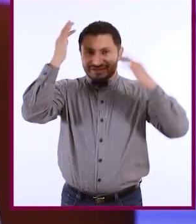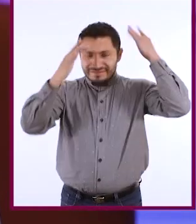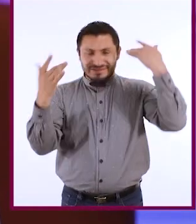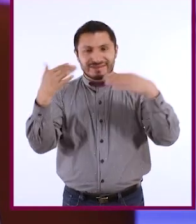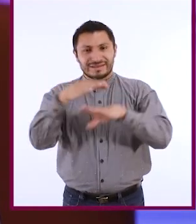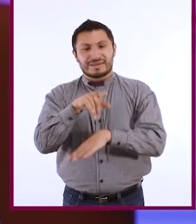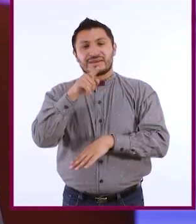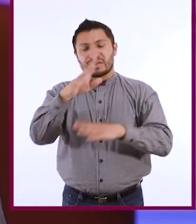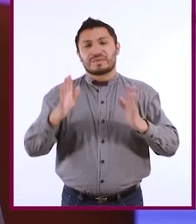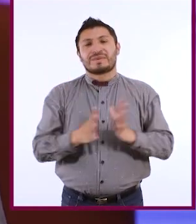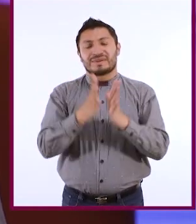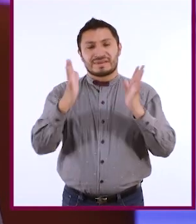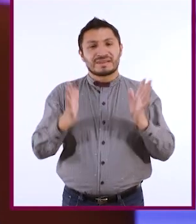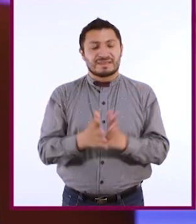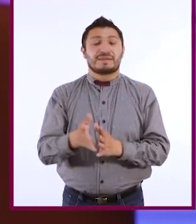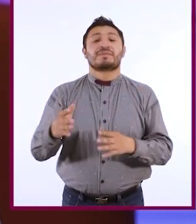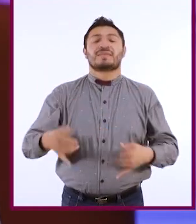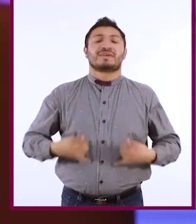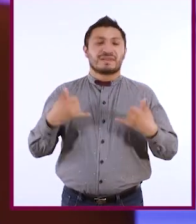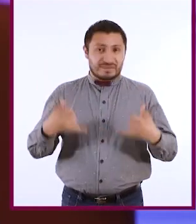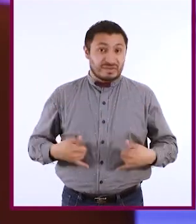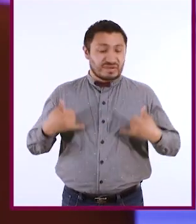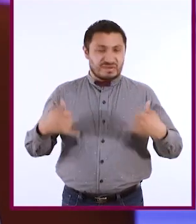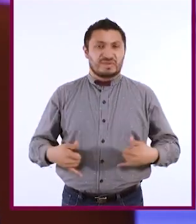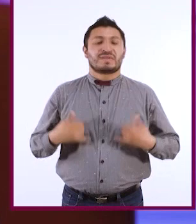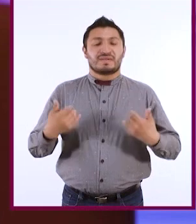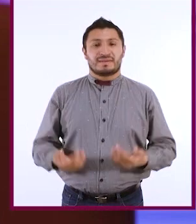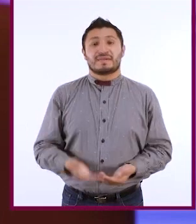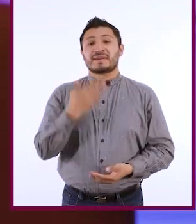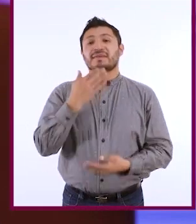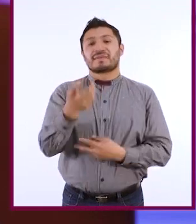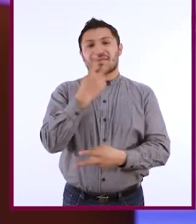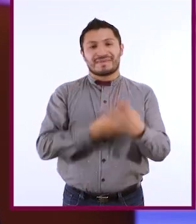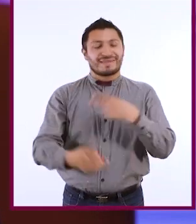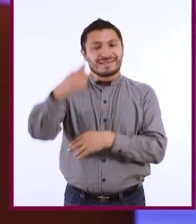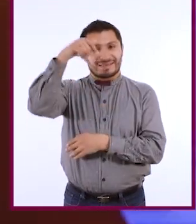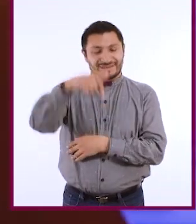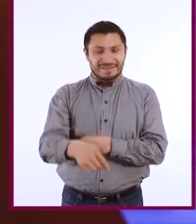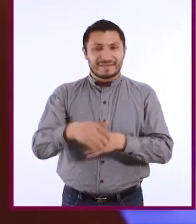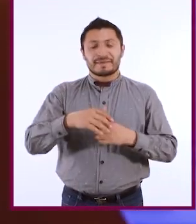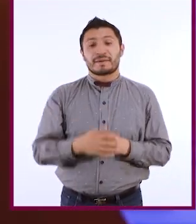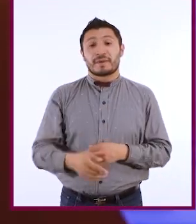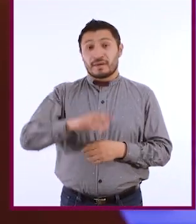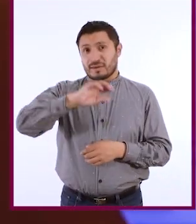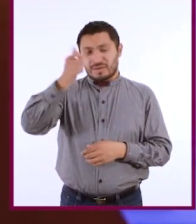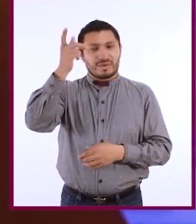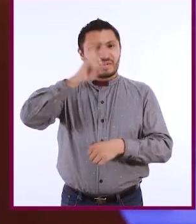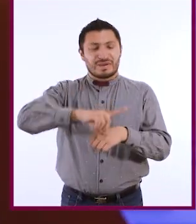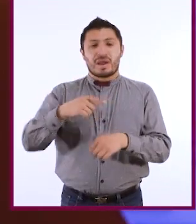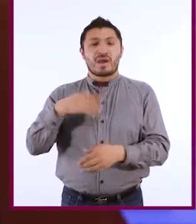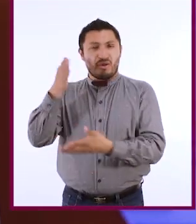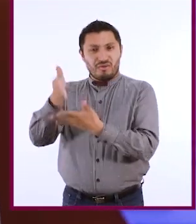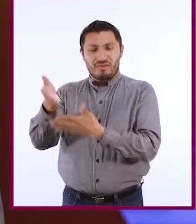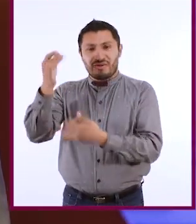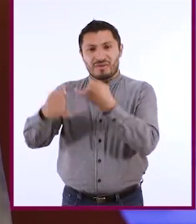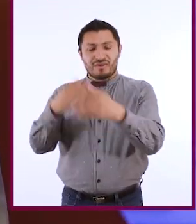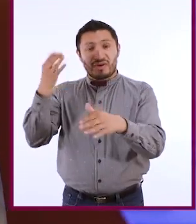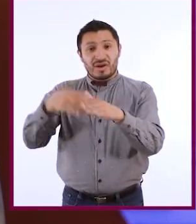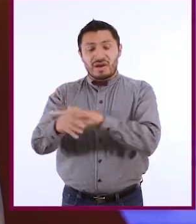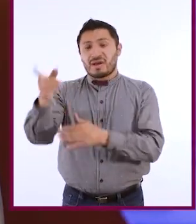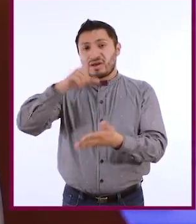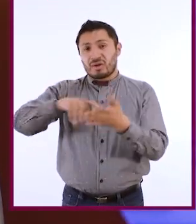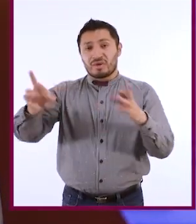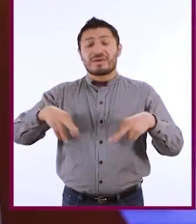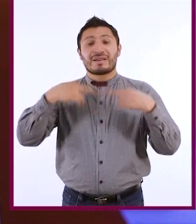sobre el poder de participación que tenemos las y los jóvenes. Bienvenidos y bienvenidas. El otro día fui a la juguetería a comprarle un regalo a